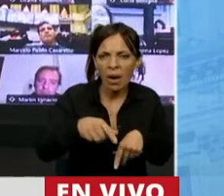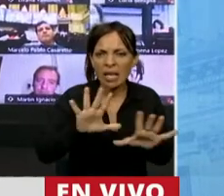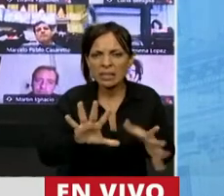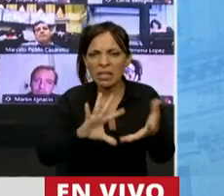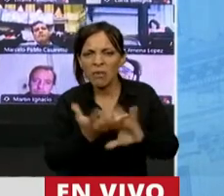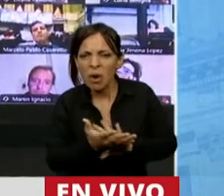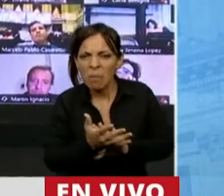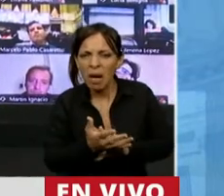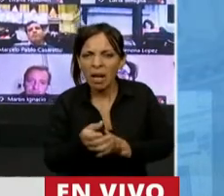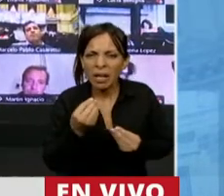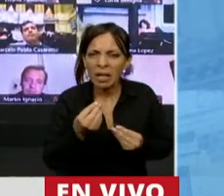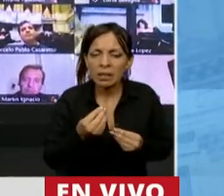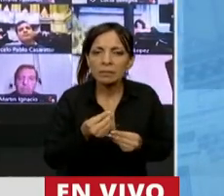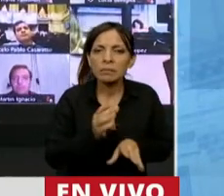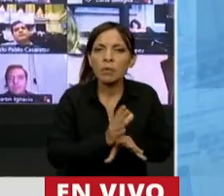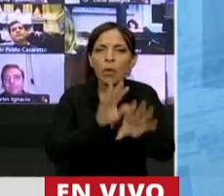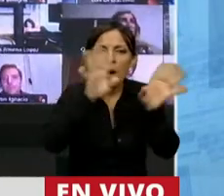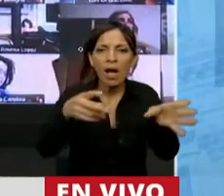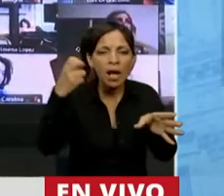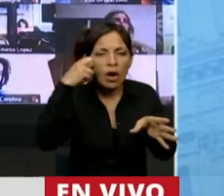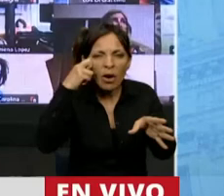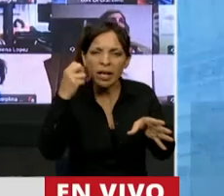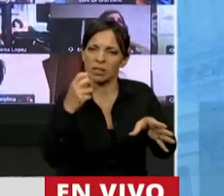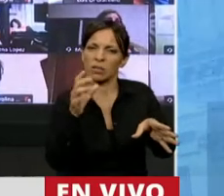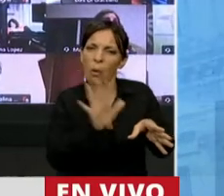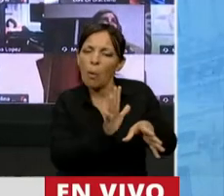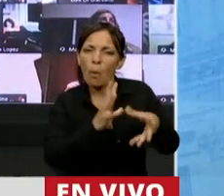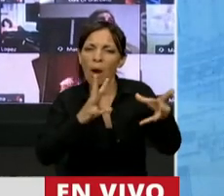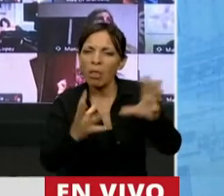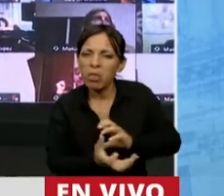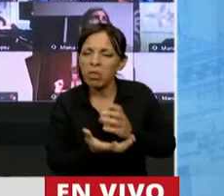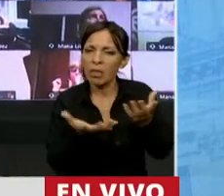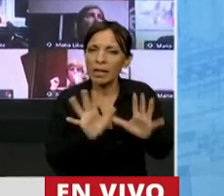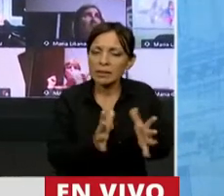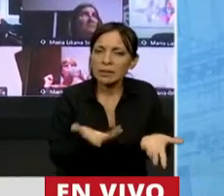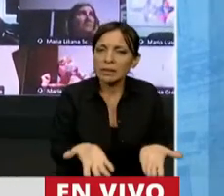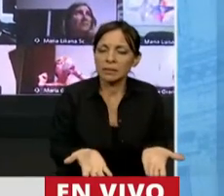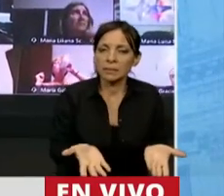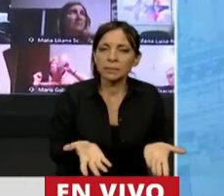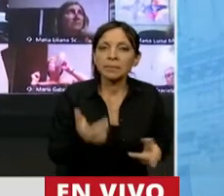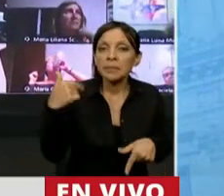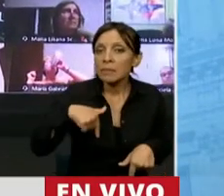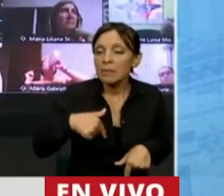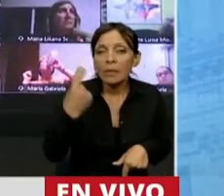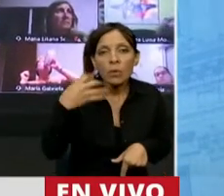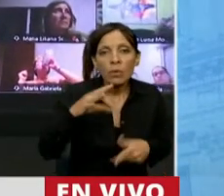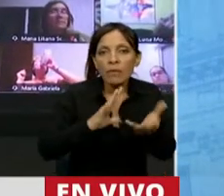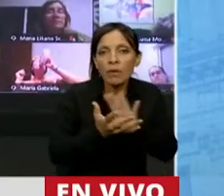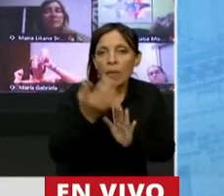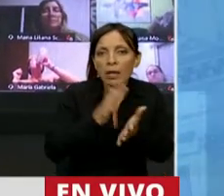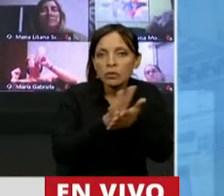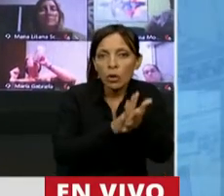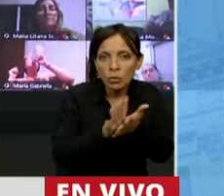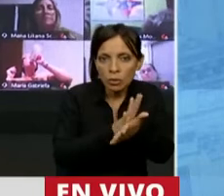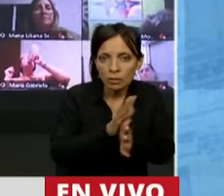esta manera, ¿saben qué? Se vapulea al Congreso, a esta institución. Entonces, acá hay una sola forma de